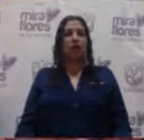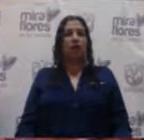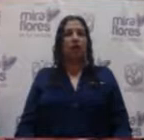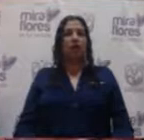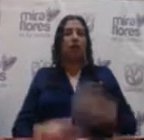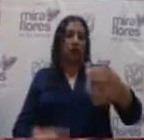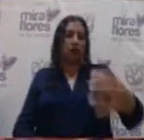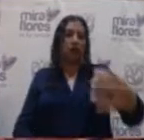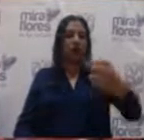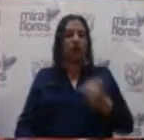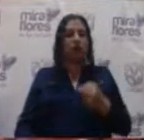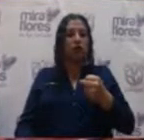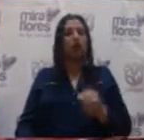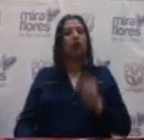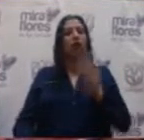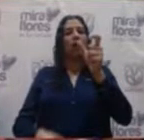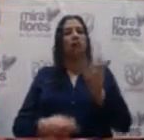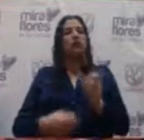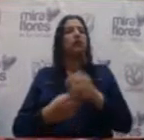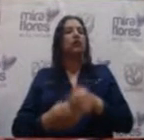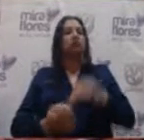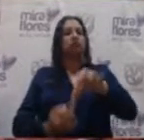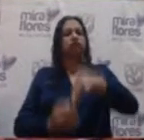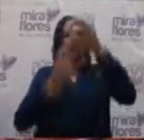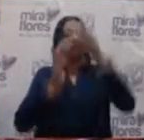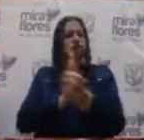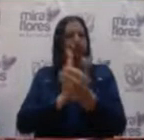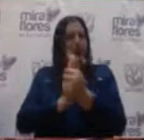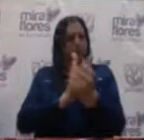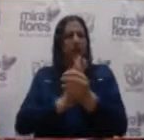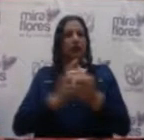contratación de un perito especializado que nos permita